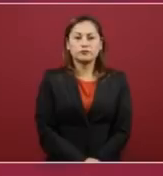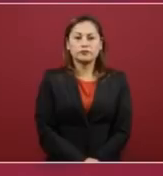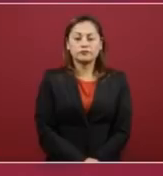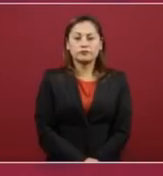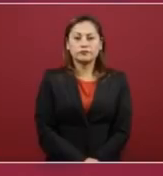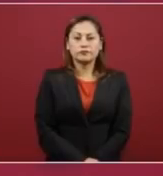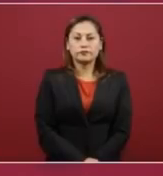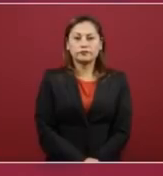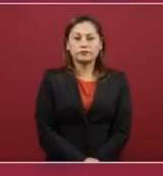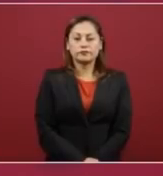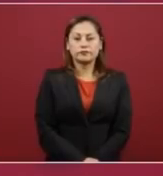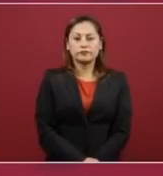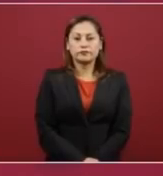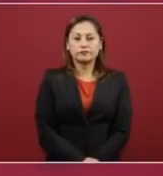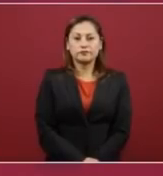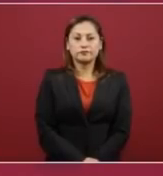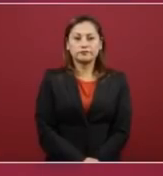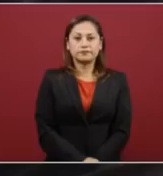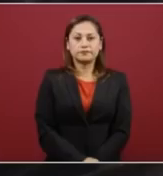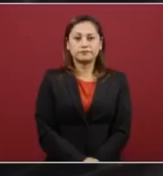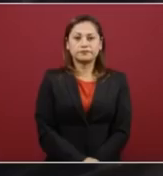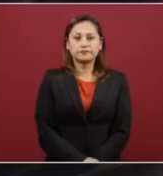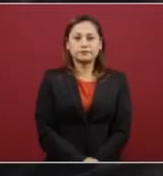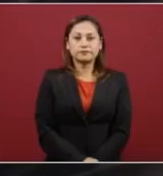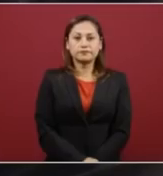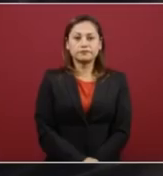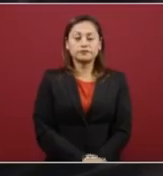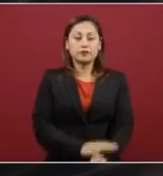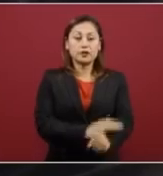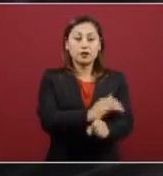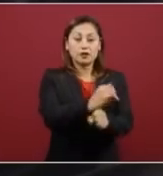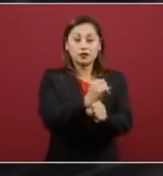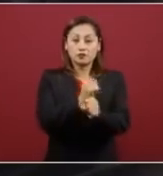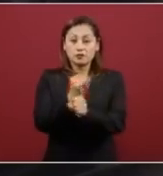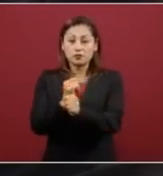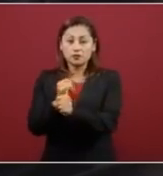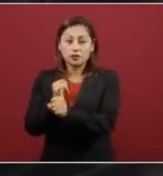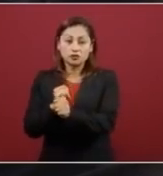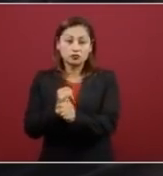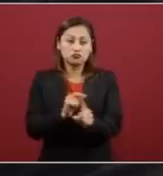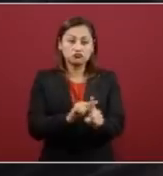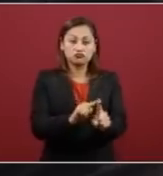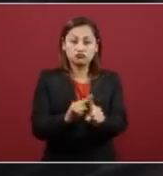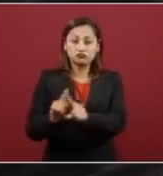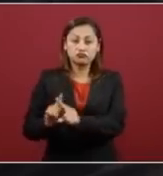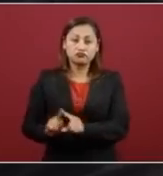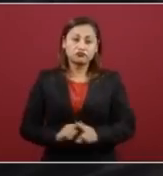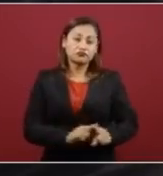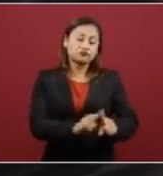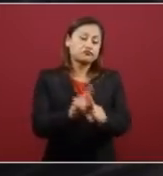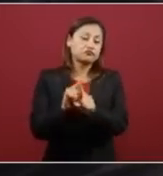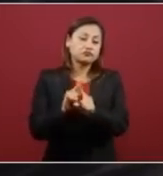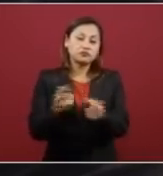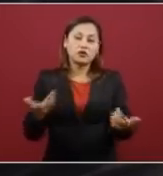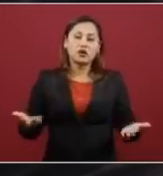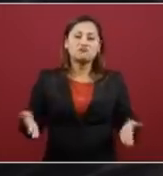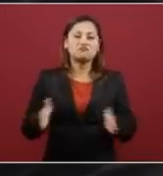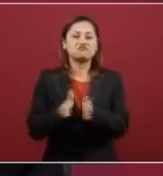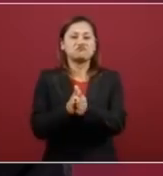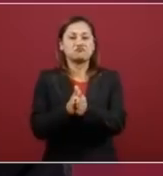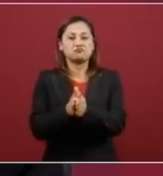ninguna posibilidad de investigación no cerraré el caso deben ser expedientes